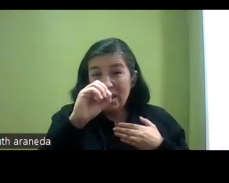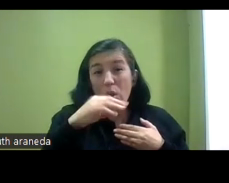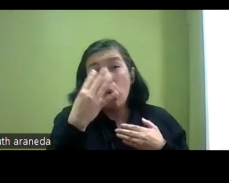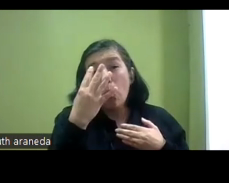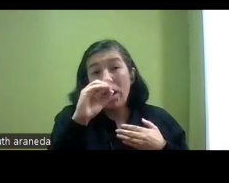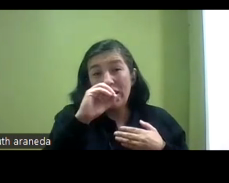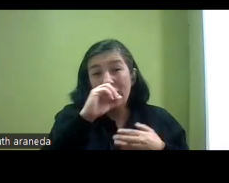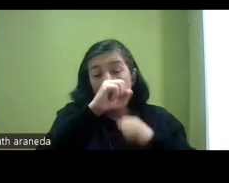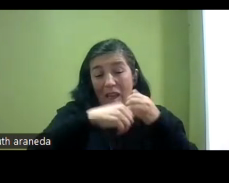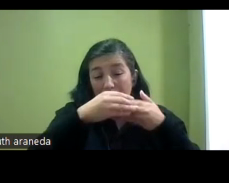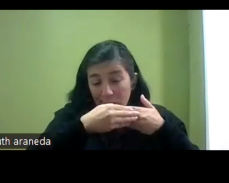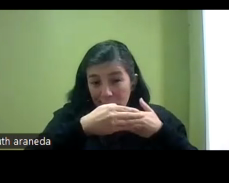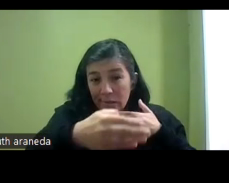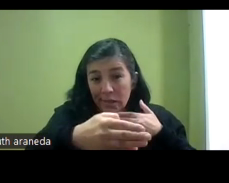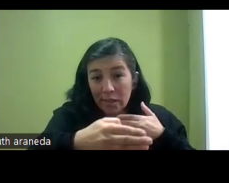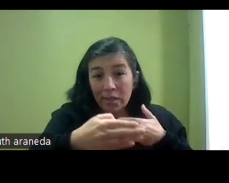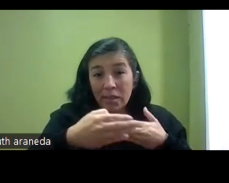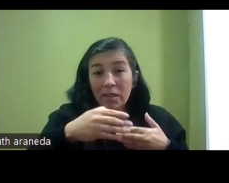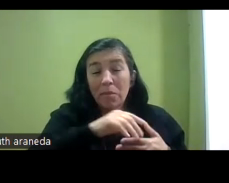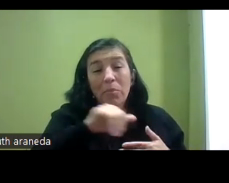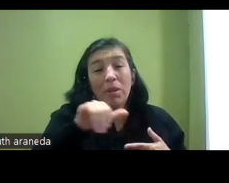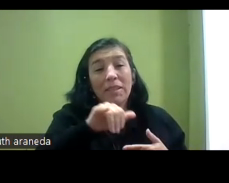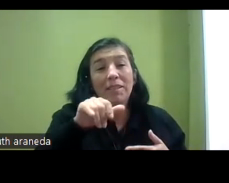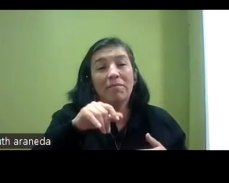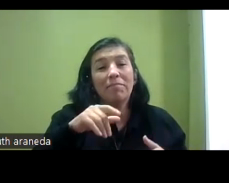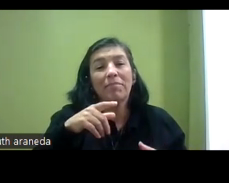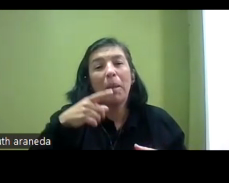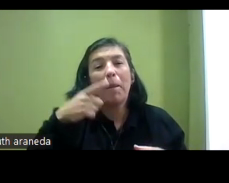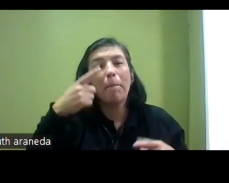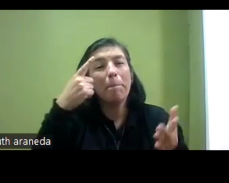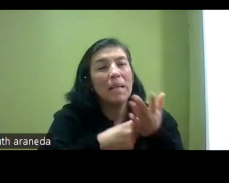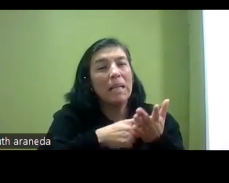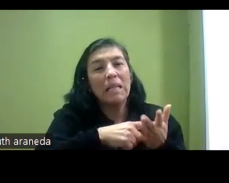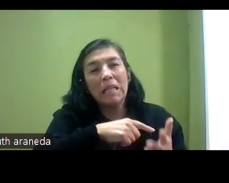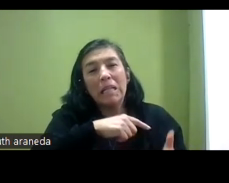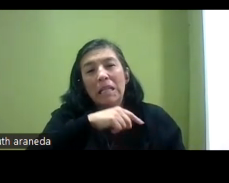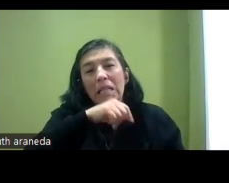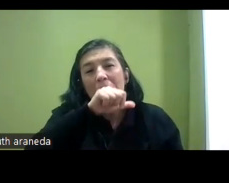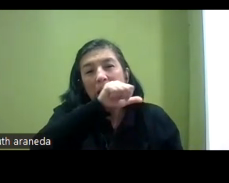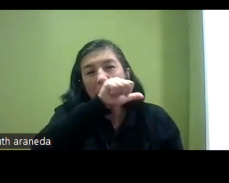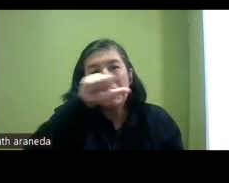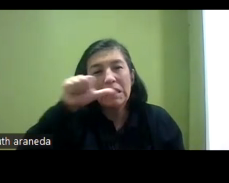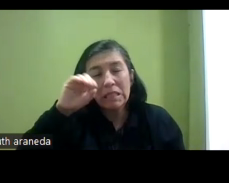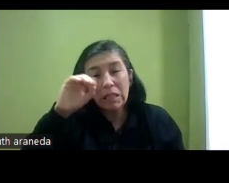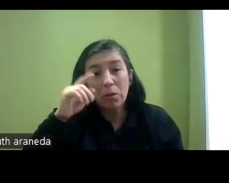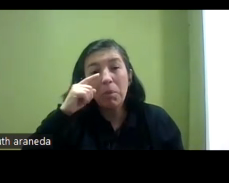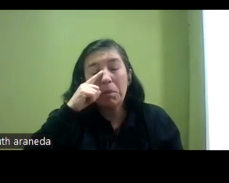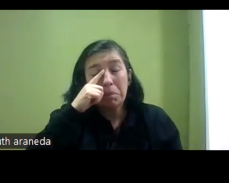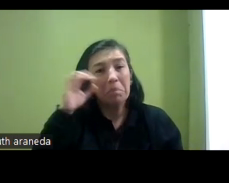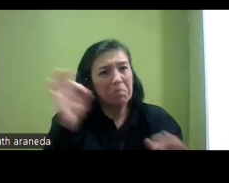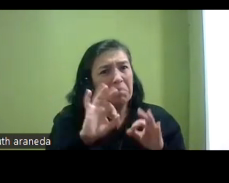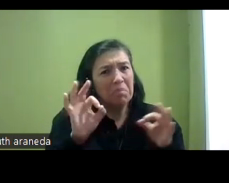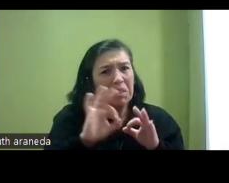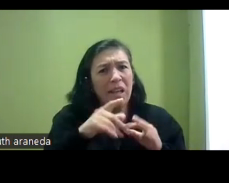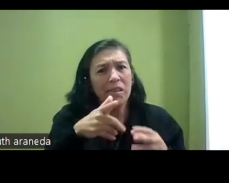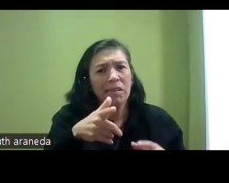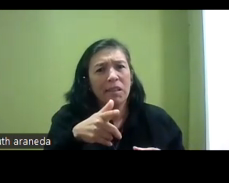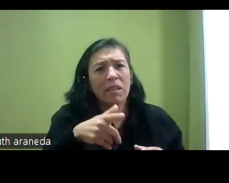siglo XVII, que da cuenta de la continuidad de